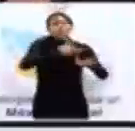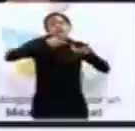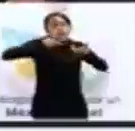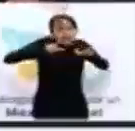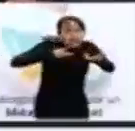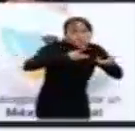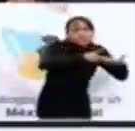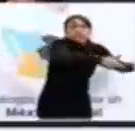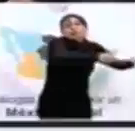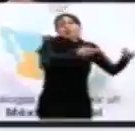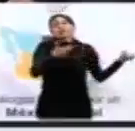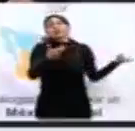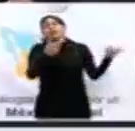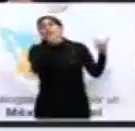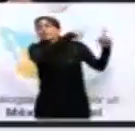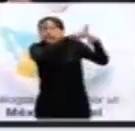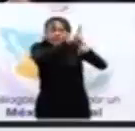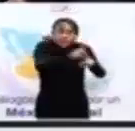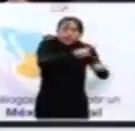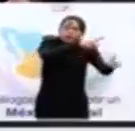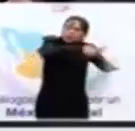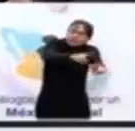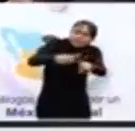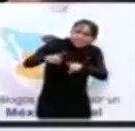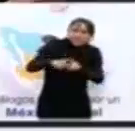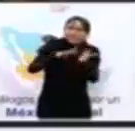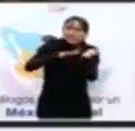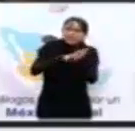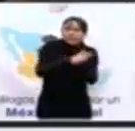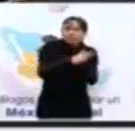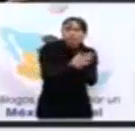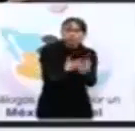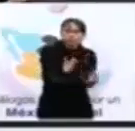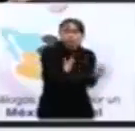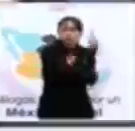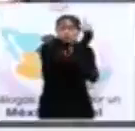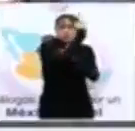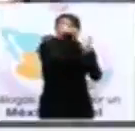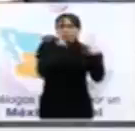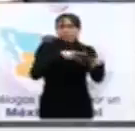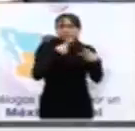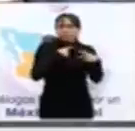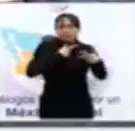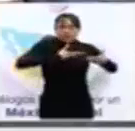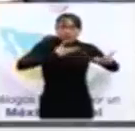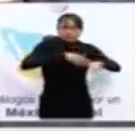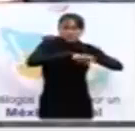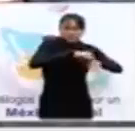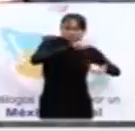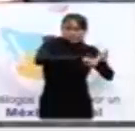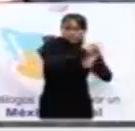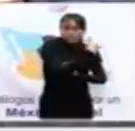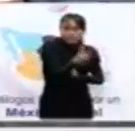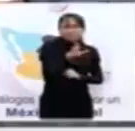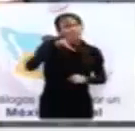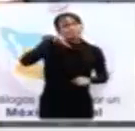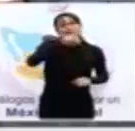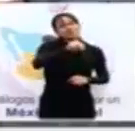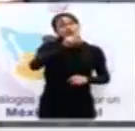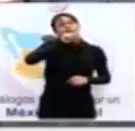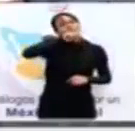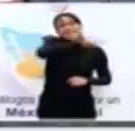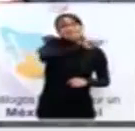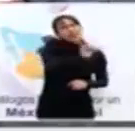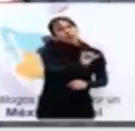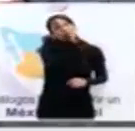que eso le va a dar apoyo no solamente a un productor, sino a muchos productores en las diferentes regiones, y como decía